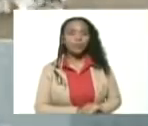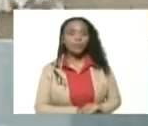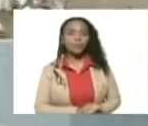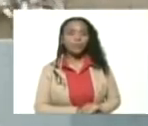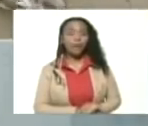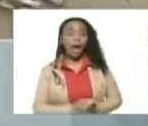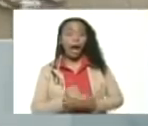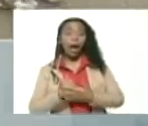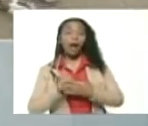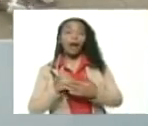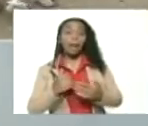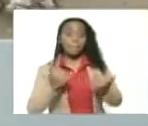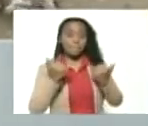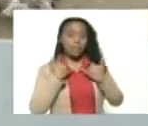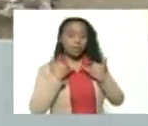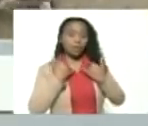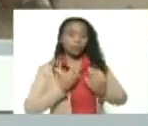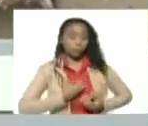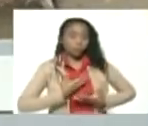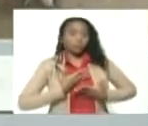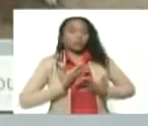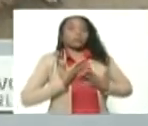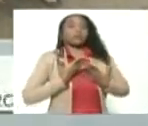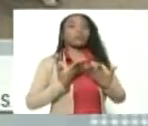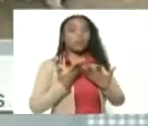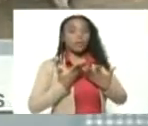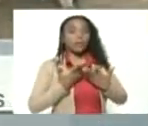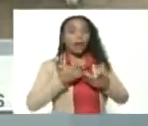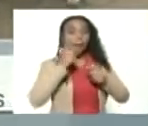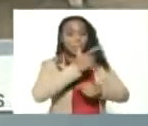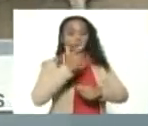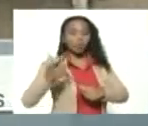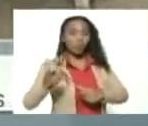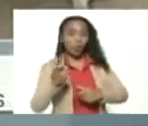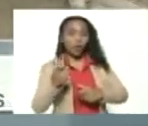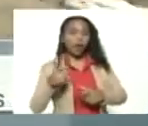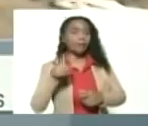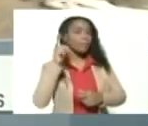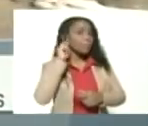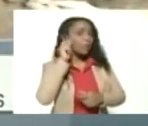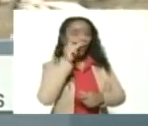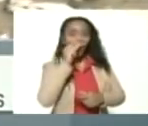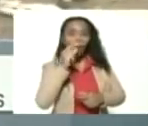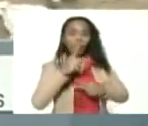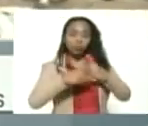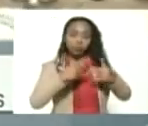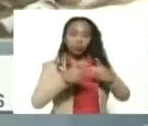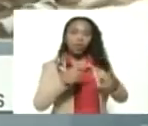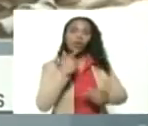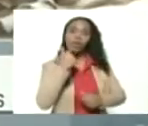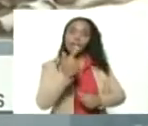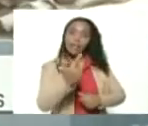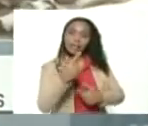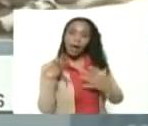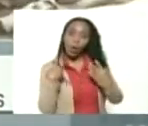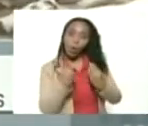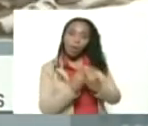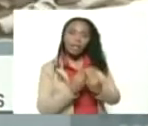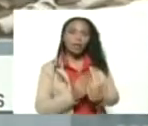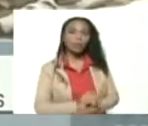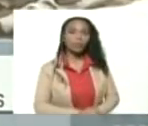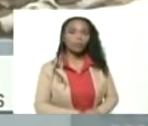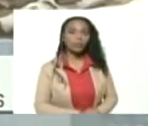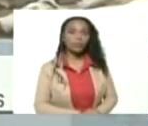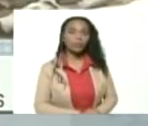Rescatar la autoestima del productor, del campesino, de la campesina, de lo que nos dice el compañero.